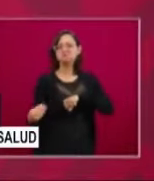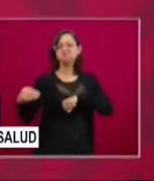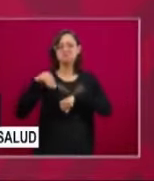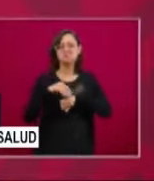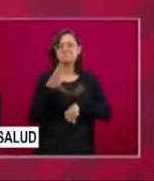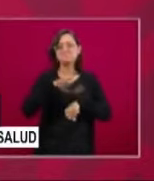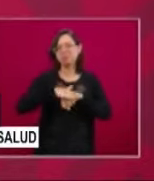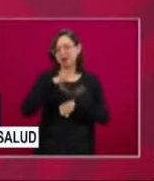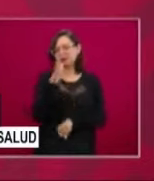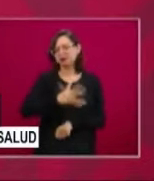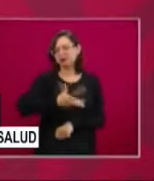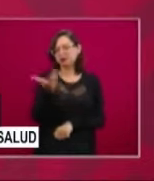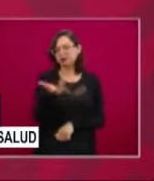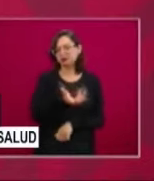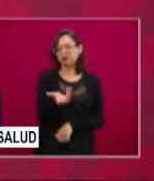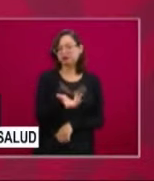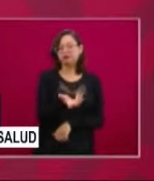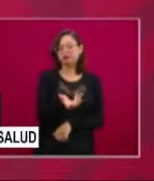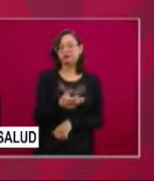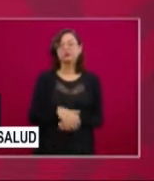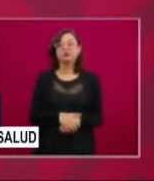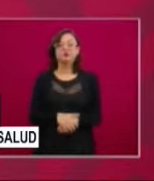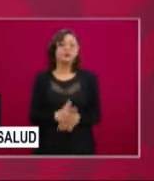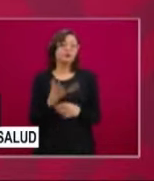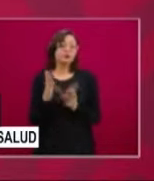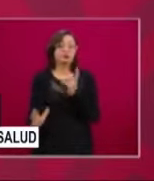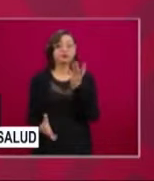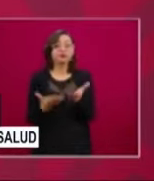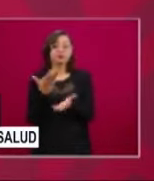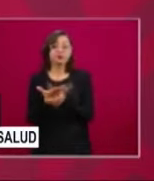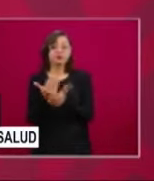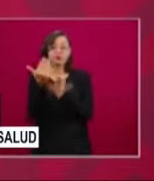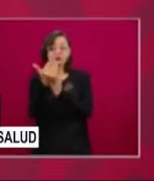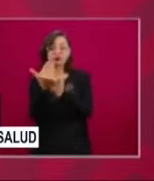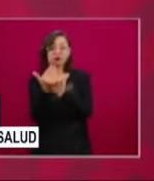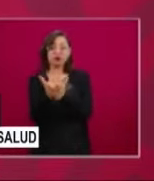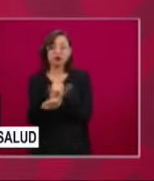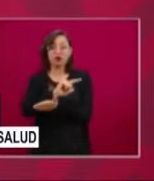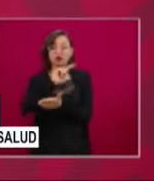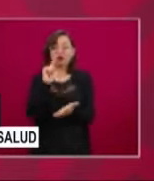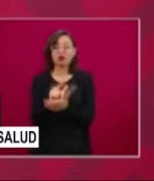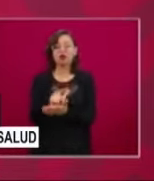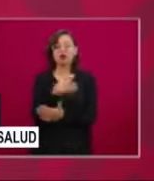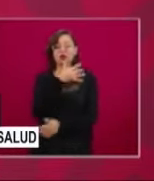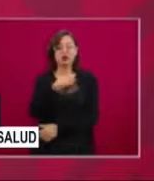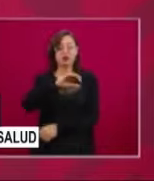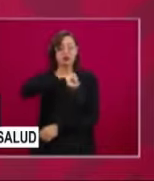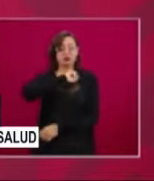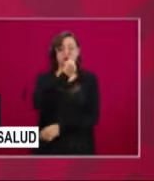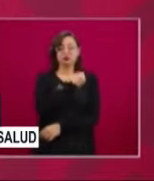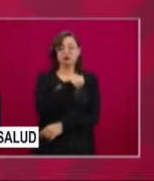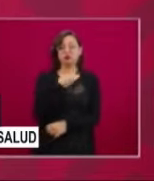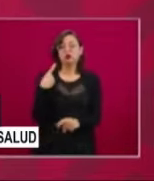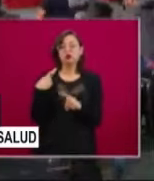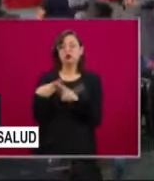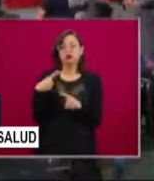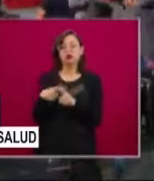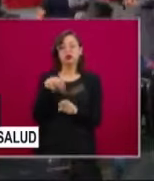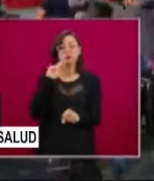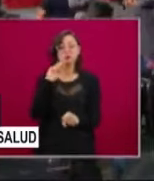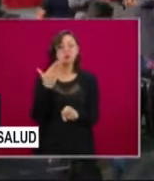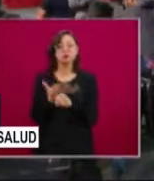que asumían que no estábamos teniendo un efecto positivo de las medidas de mitigación porque éstas todavía no estaban implantadas